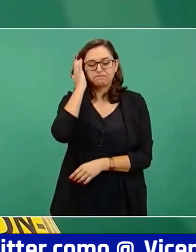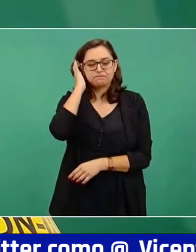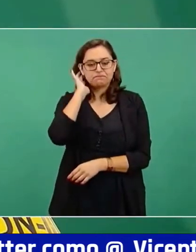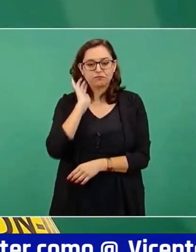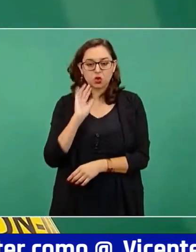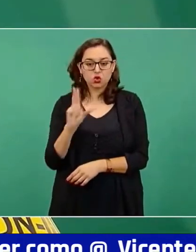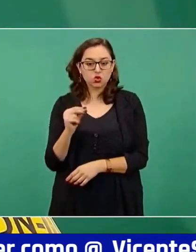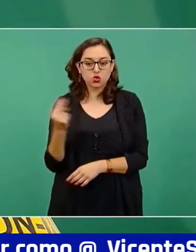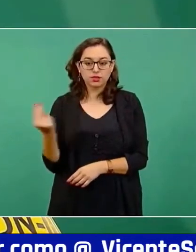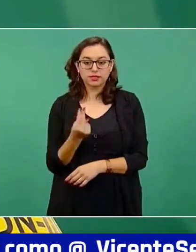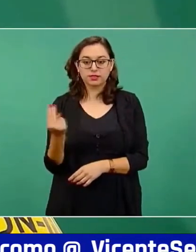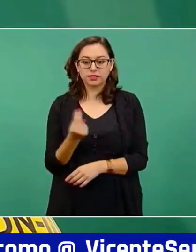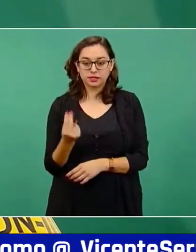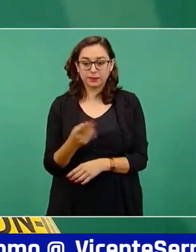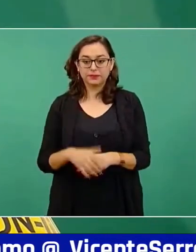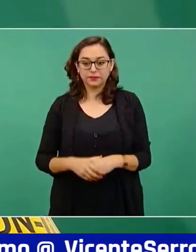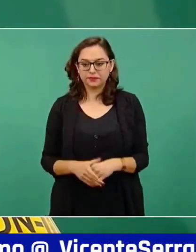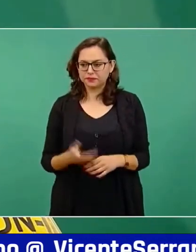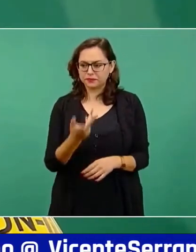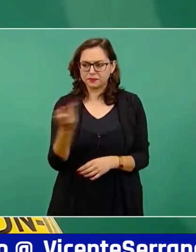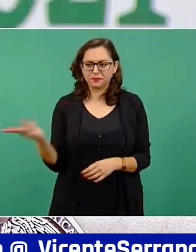violencia en derechos humanos.